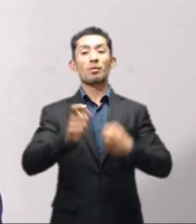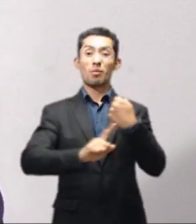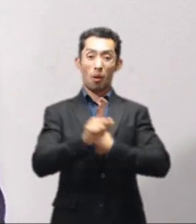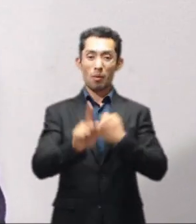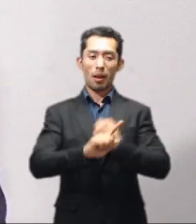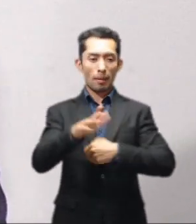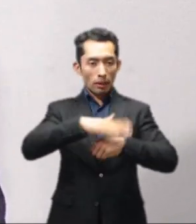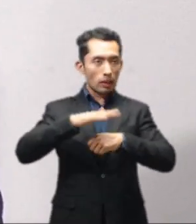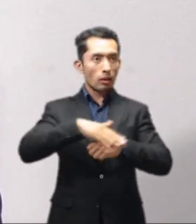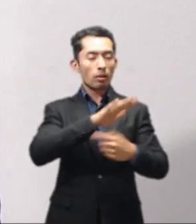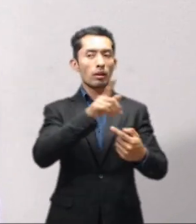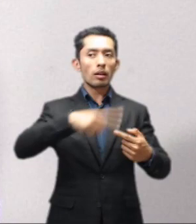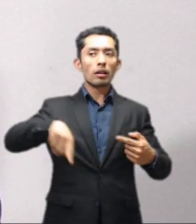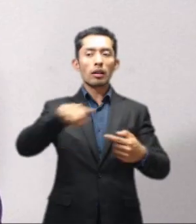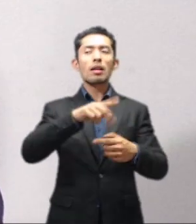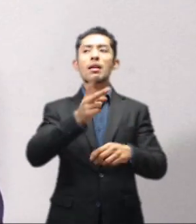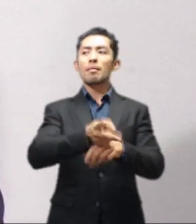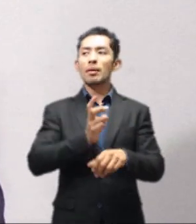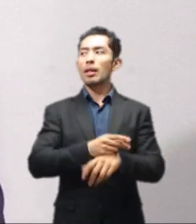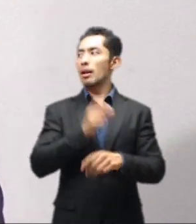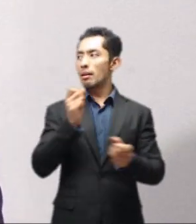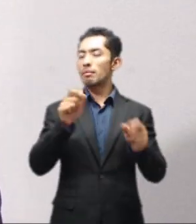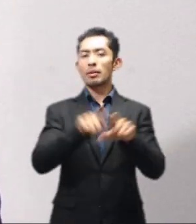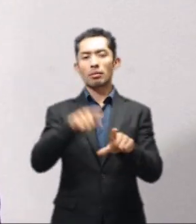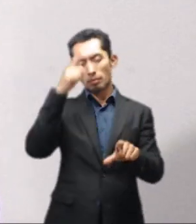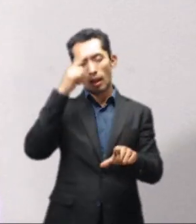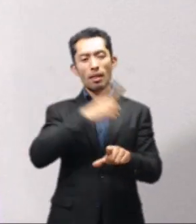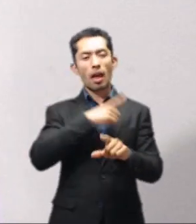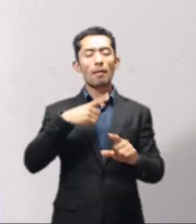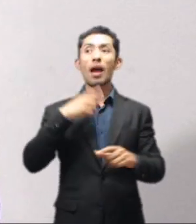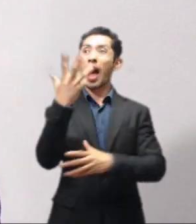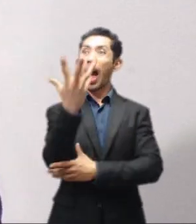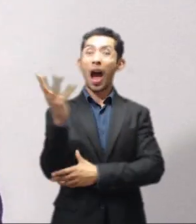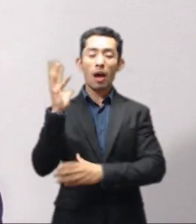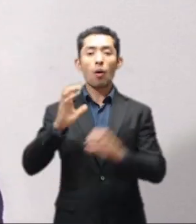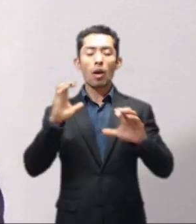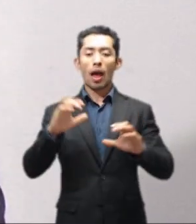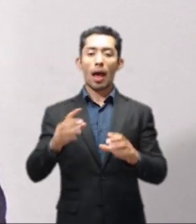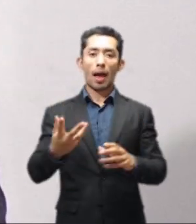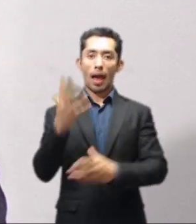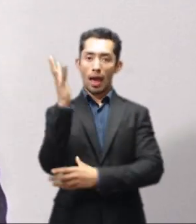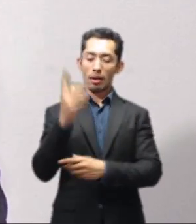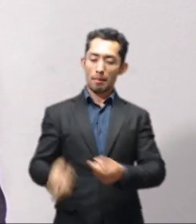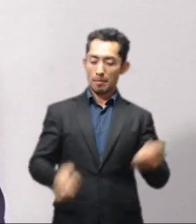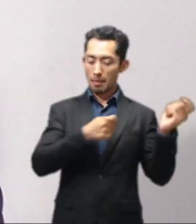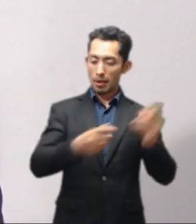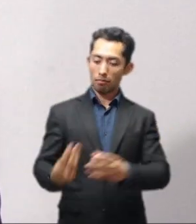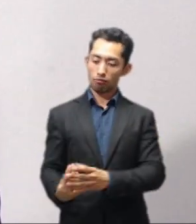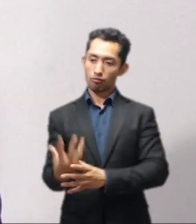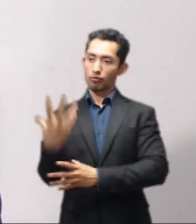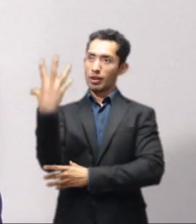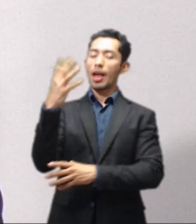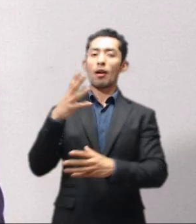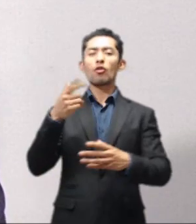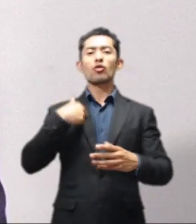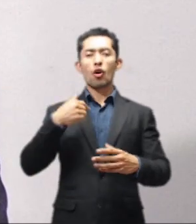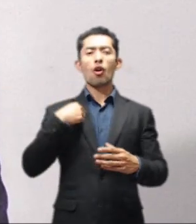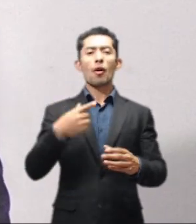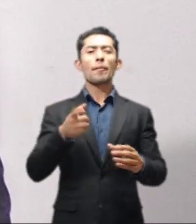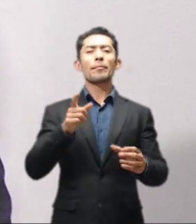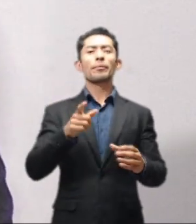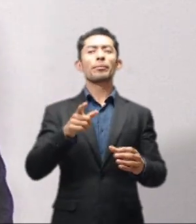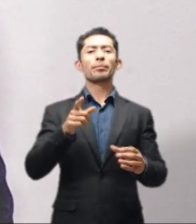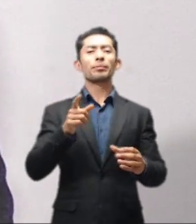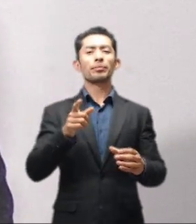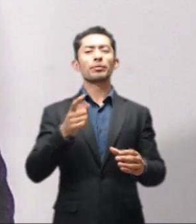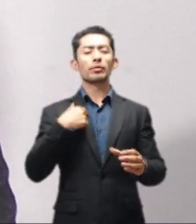que estamos viviendo actualmente invitarlos también Pues a que cuiden un árbol a que siembren un árbol esa es parte muy importante yo soy miembro de un un